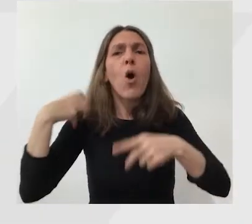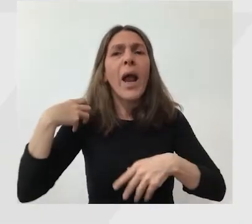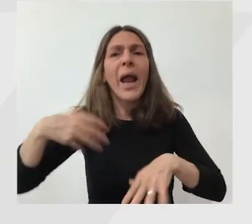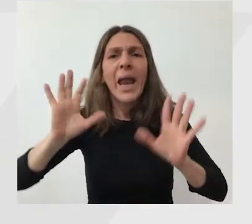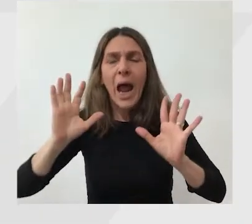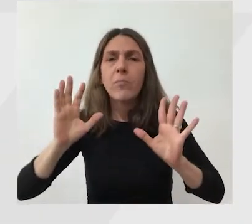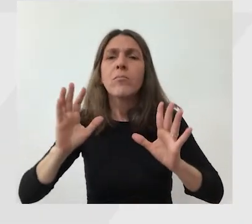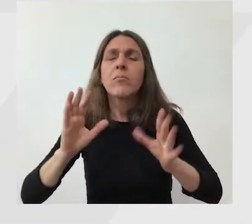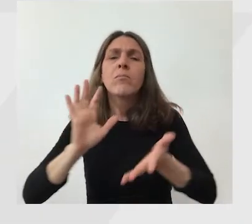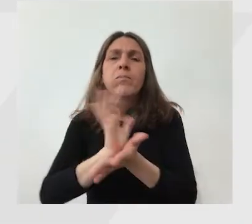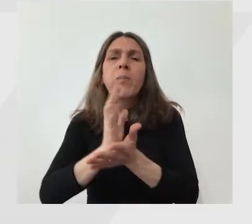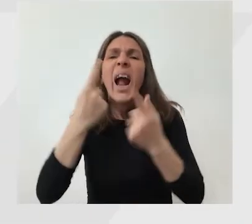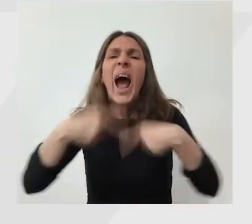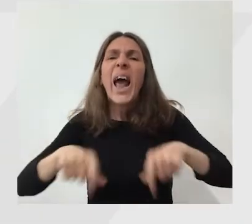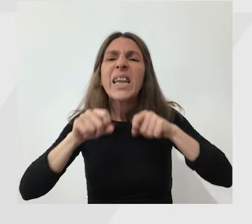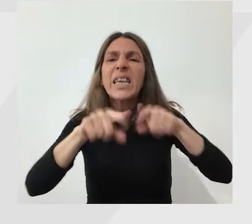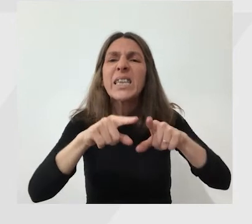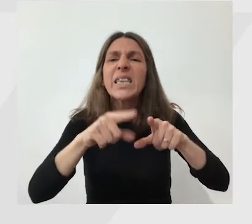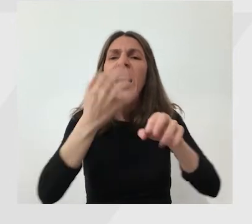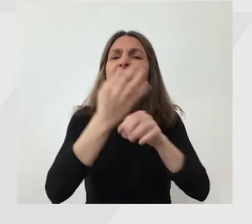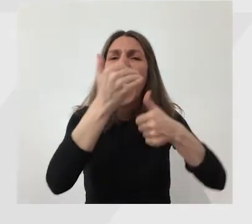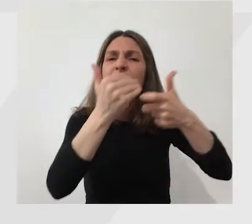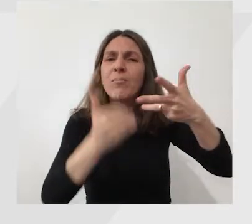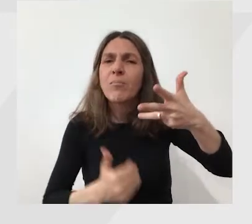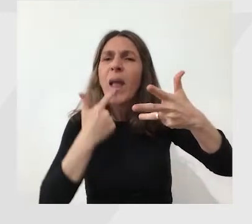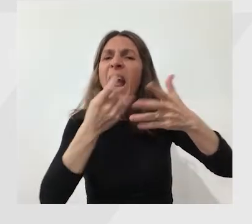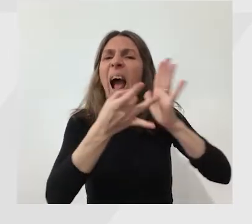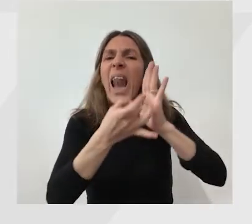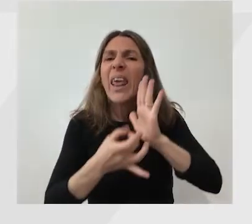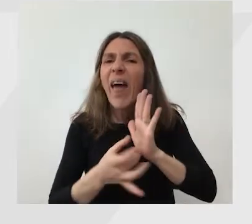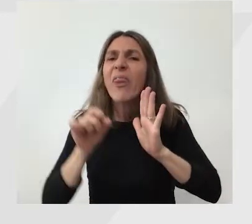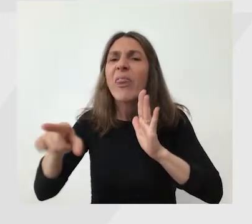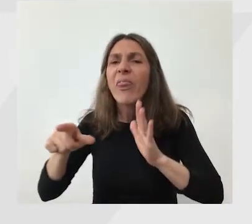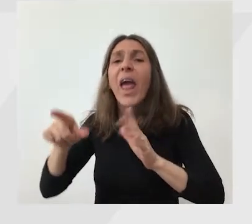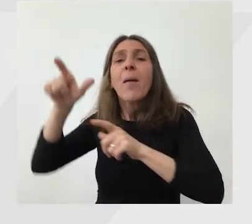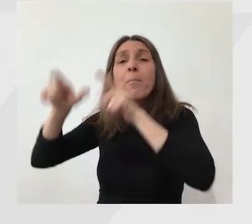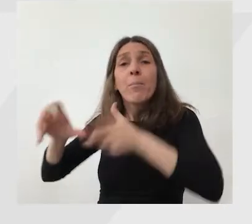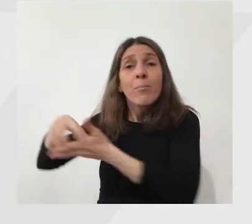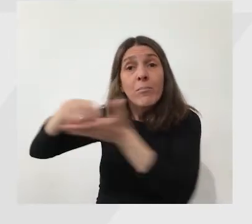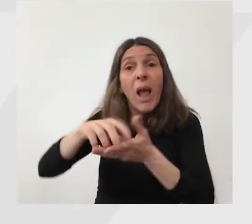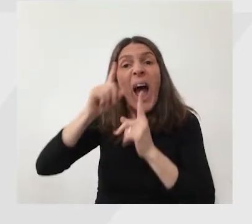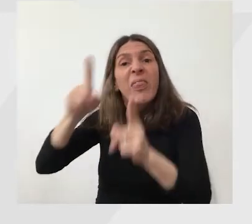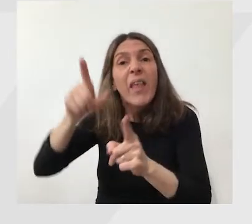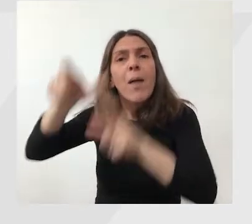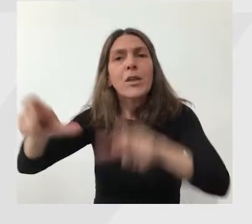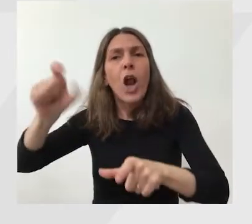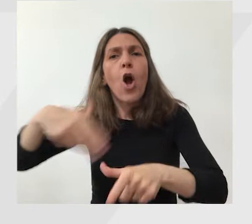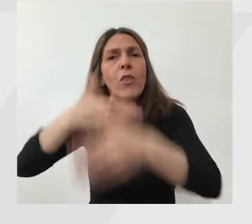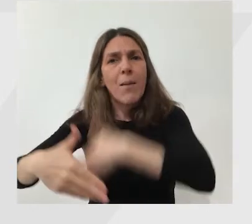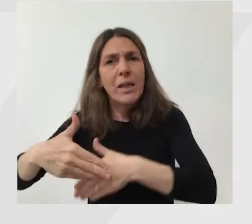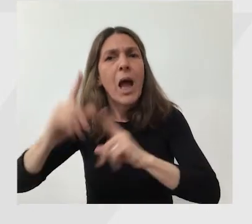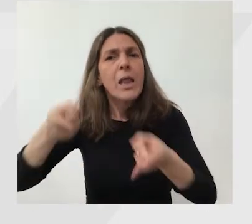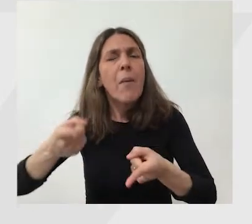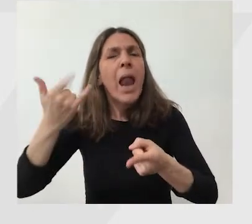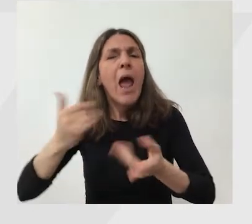definir las características y estándares de calidad de las prestaciones destinadas a la atención de la persona con discapacidad fijar los criterios